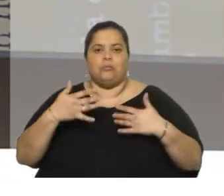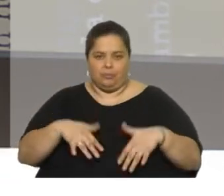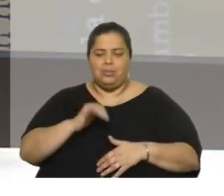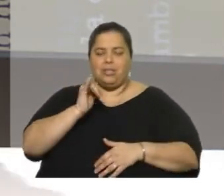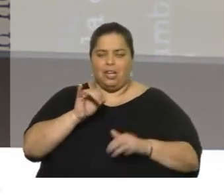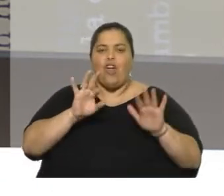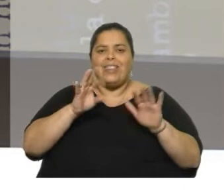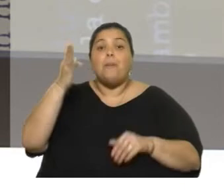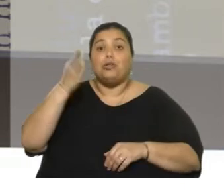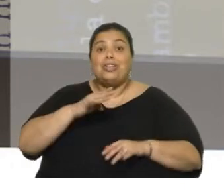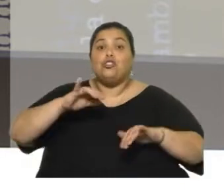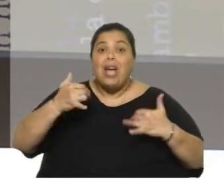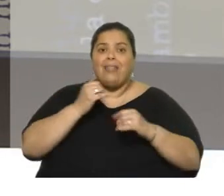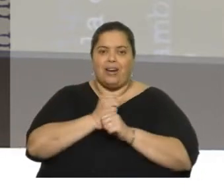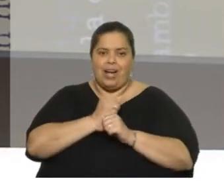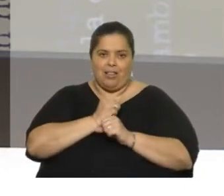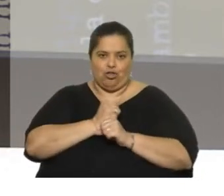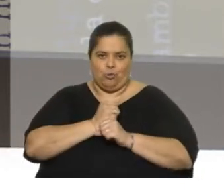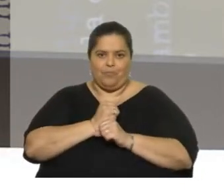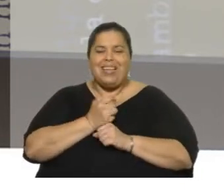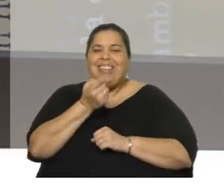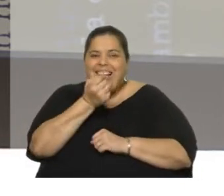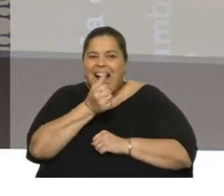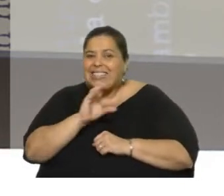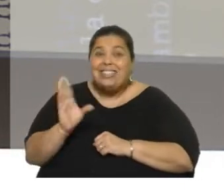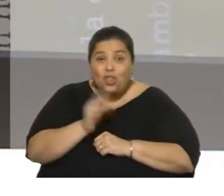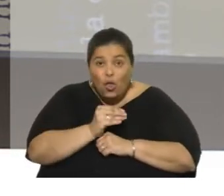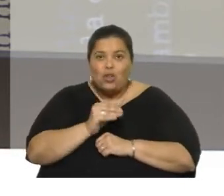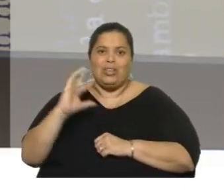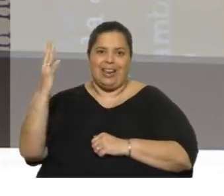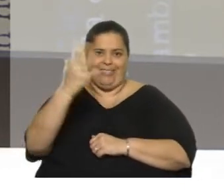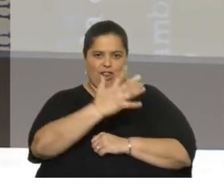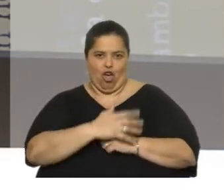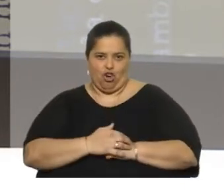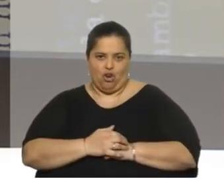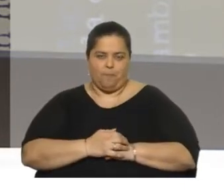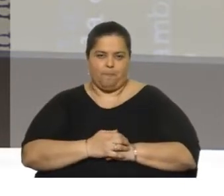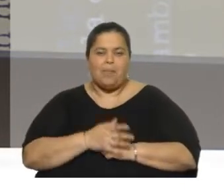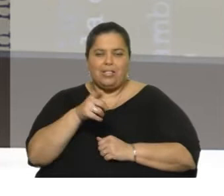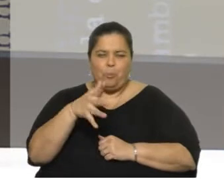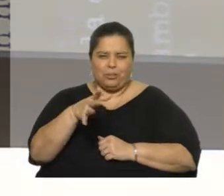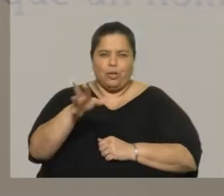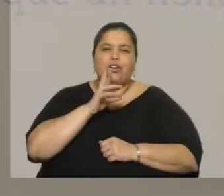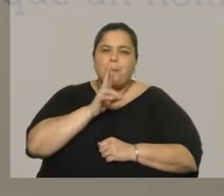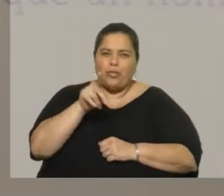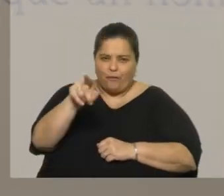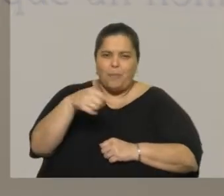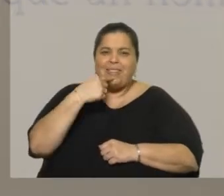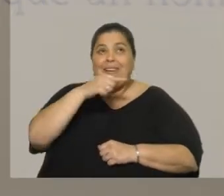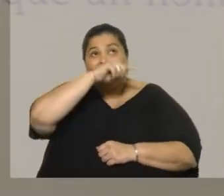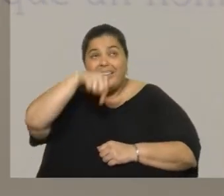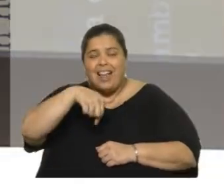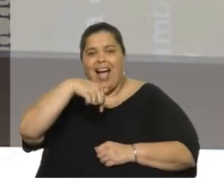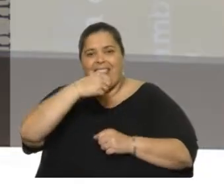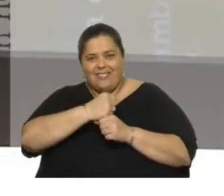trabajando y casi todos ellos en el interior del país. Que un poco responde a tu inquietud de dónde estaban